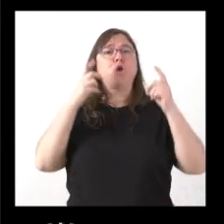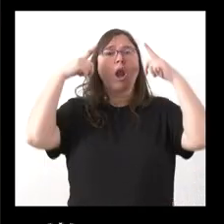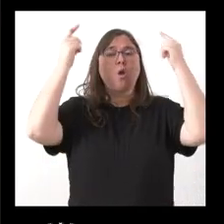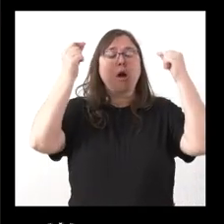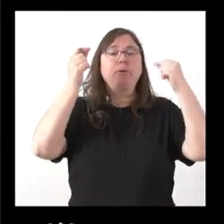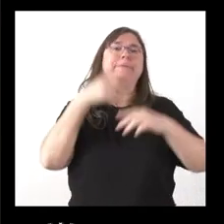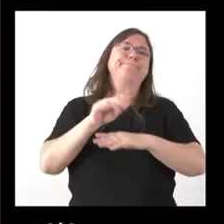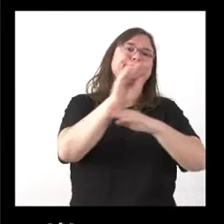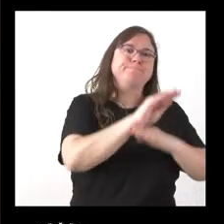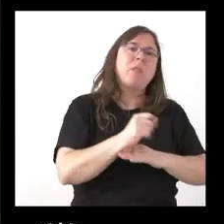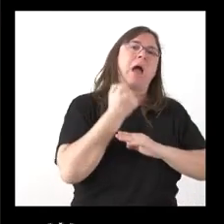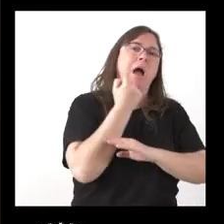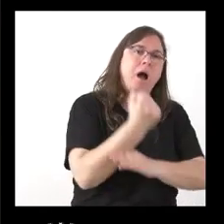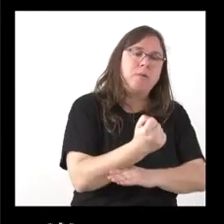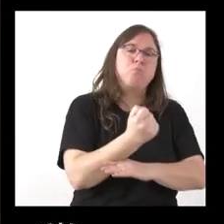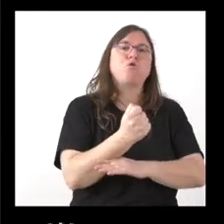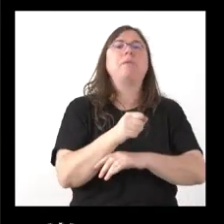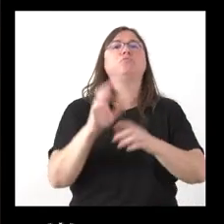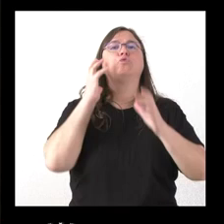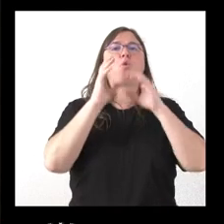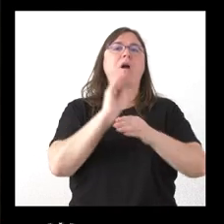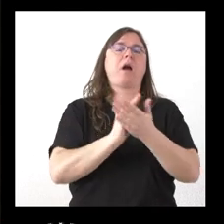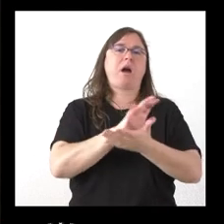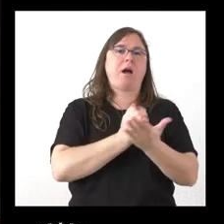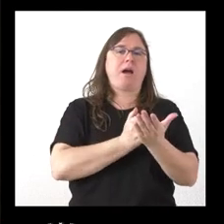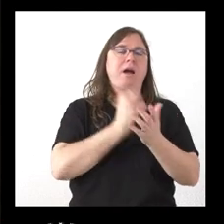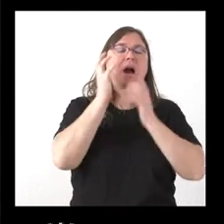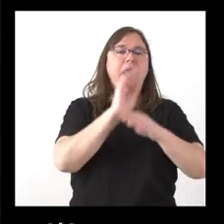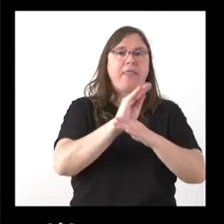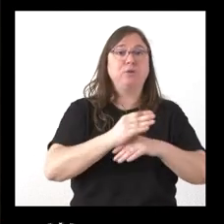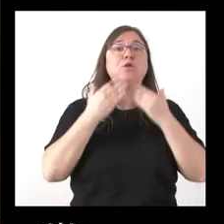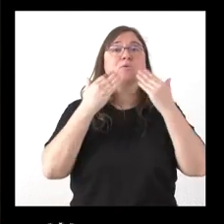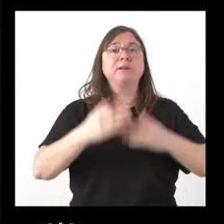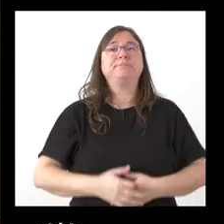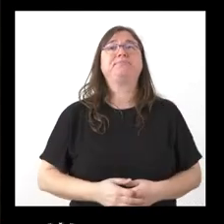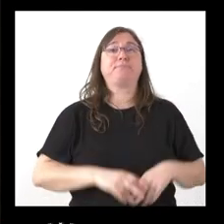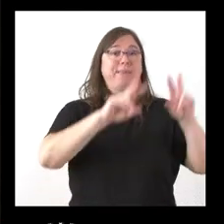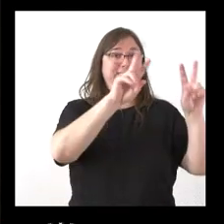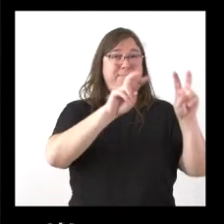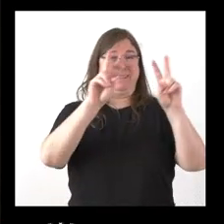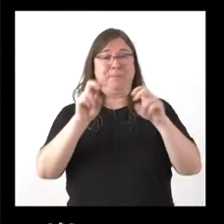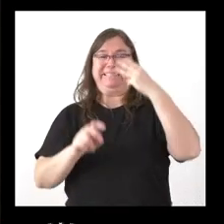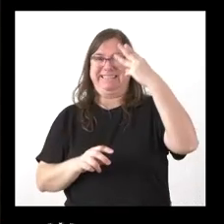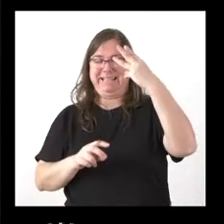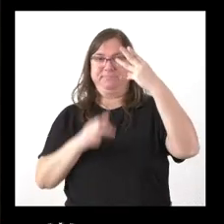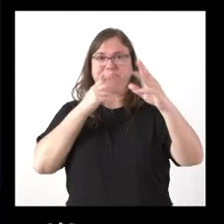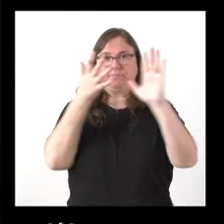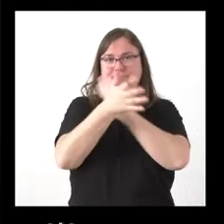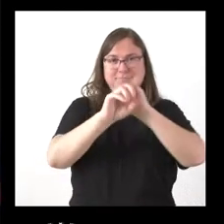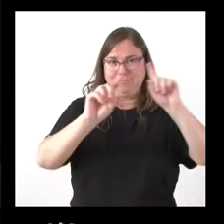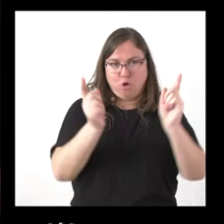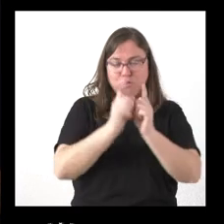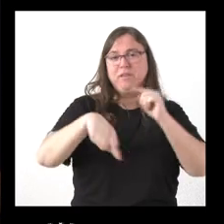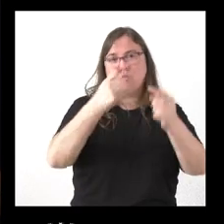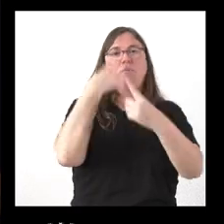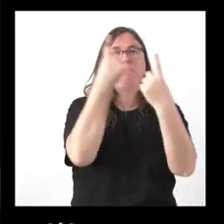ganadería acompañándoles en la conversación de los daños Muchas gracias Pues muchas gracias tres asuntos más brevemente antes de sus preguntas